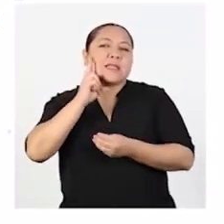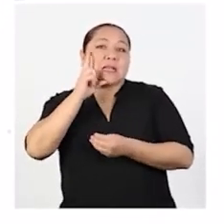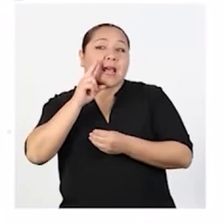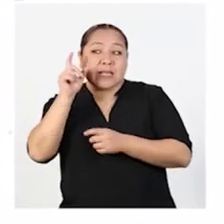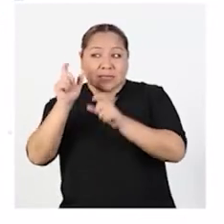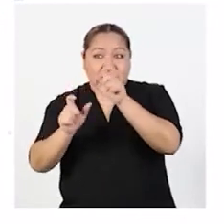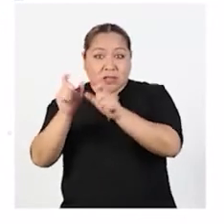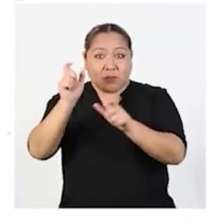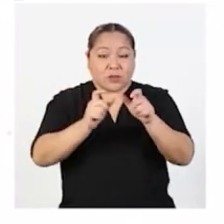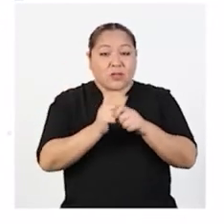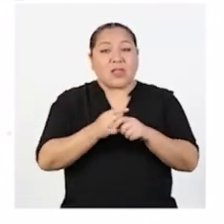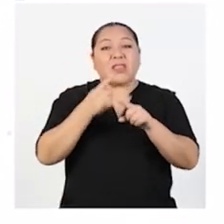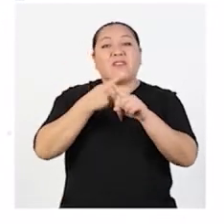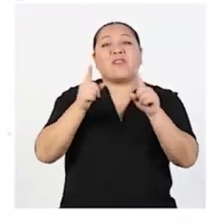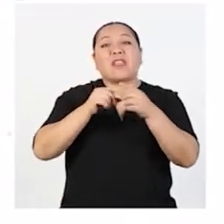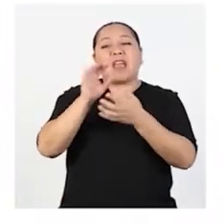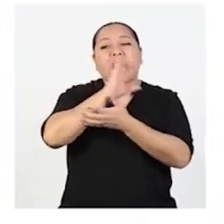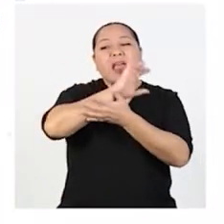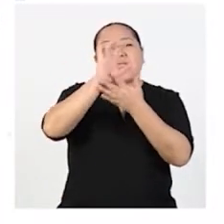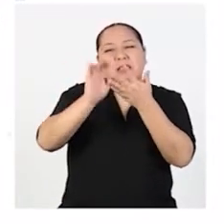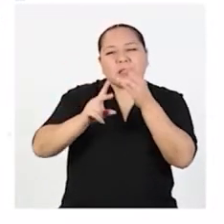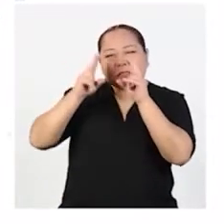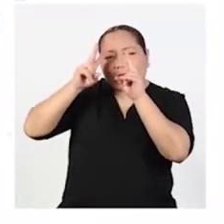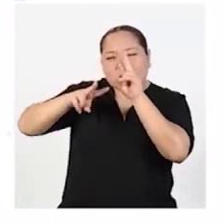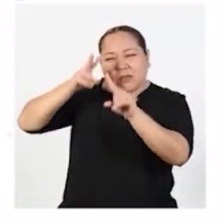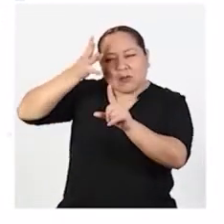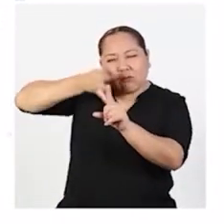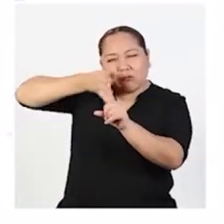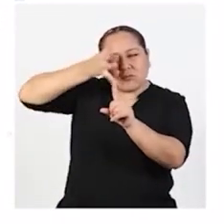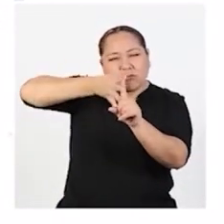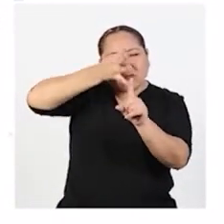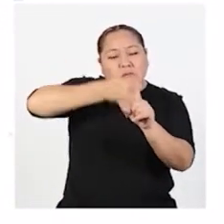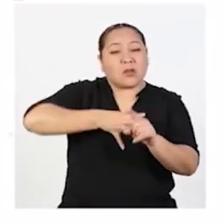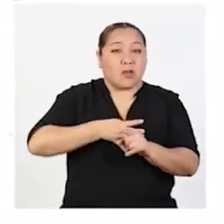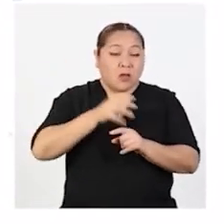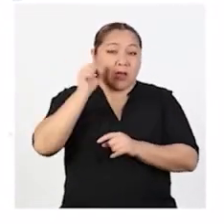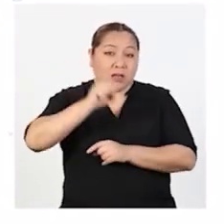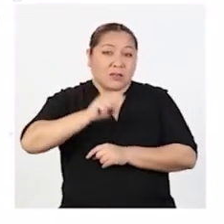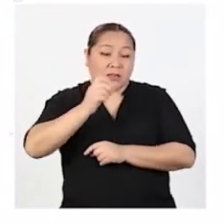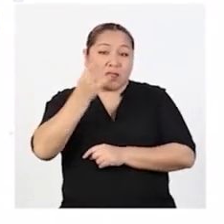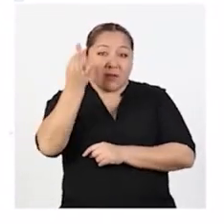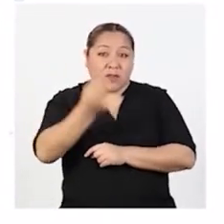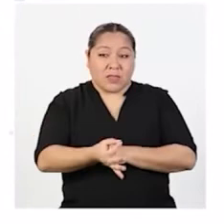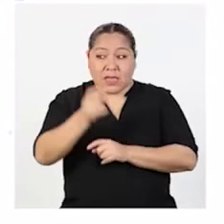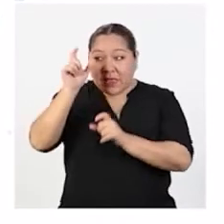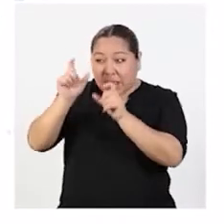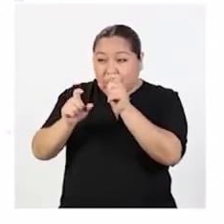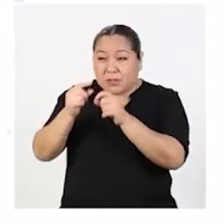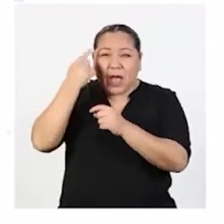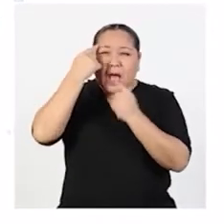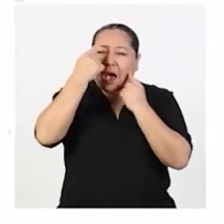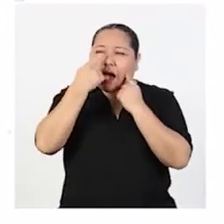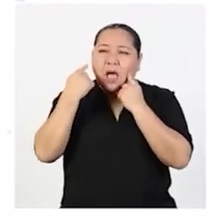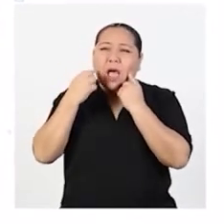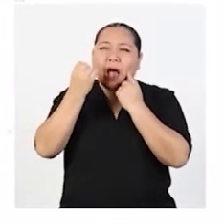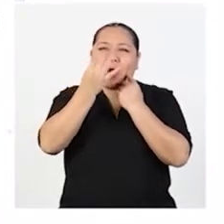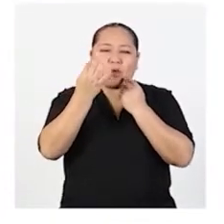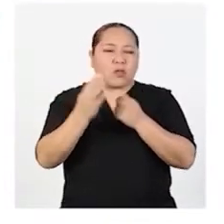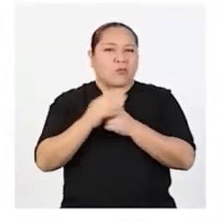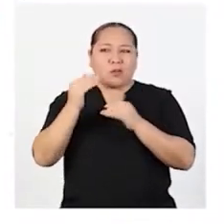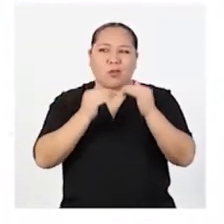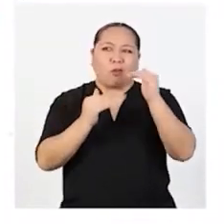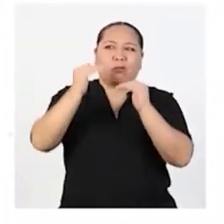función de los rasgos que se examinaban. Aunque hay diferencias humanas reales, estas no reflejan una jerarquía